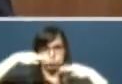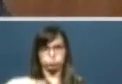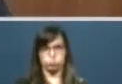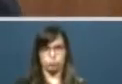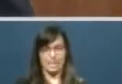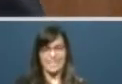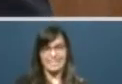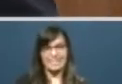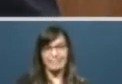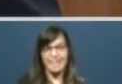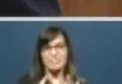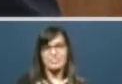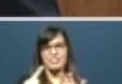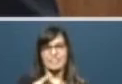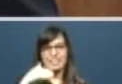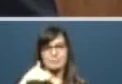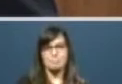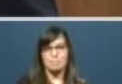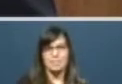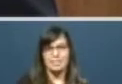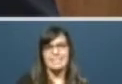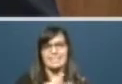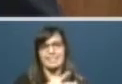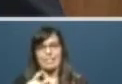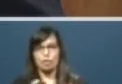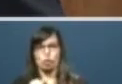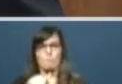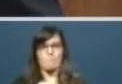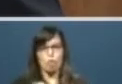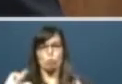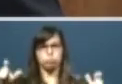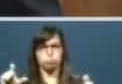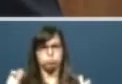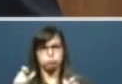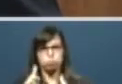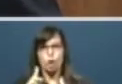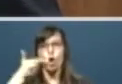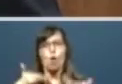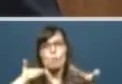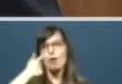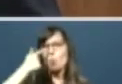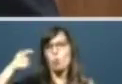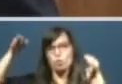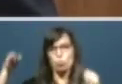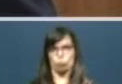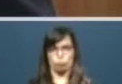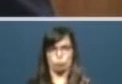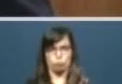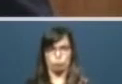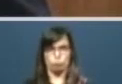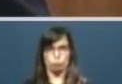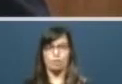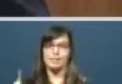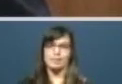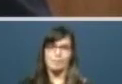16 mil 705 parados menos que hace justamente un año con una disminución ligeramente